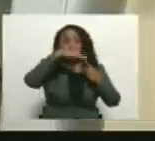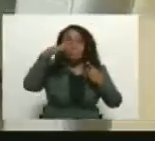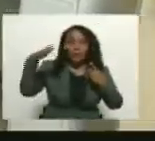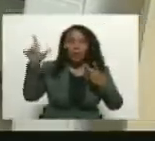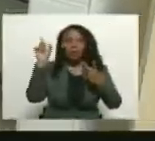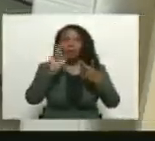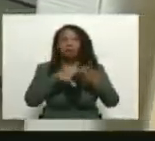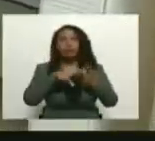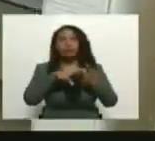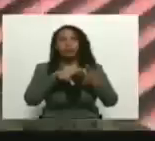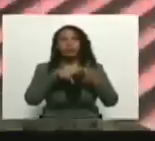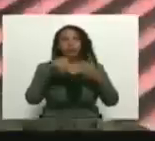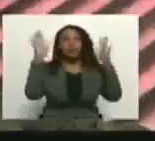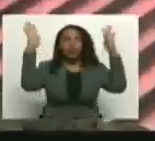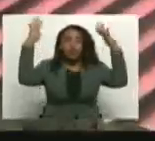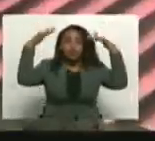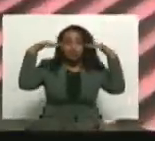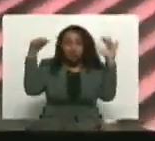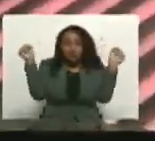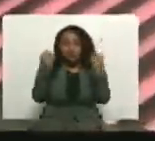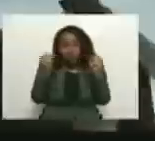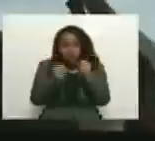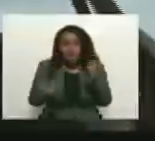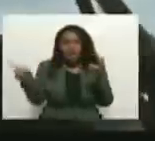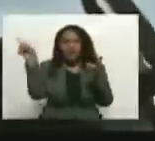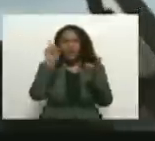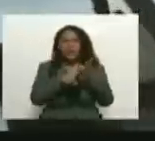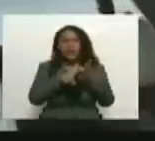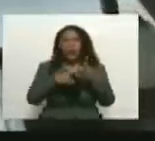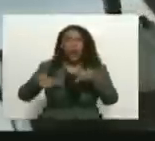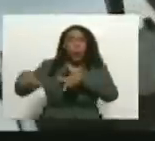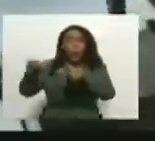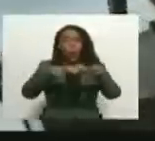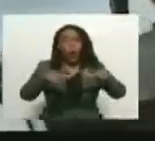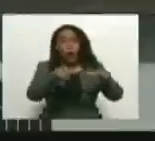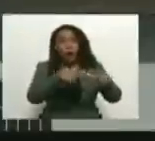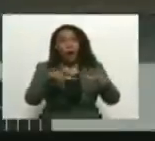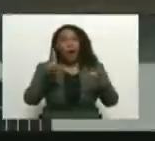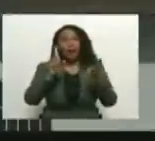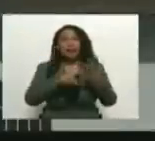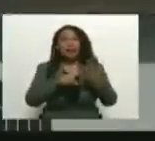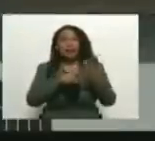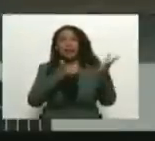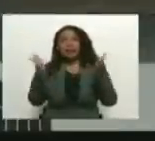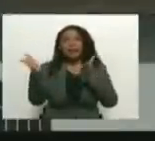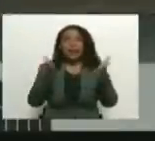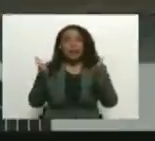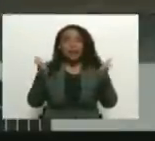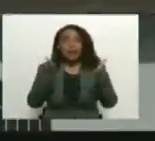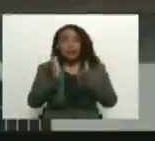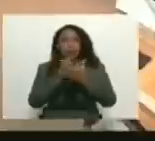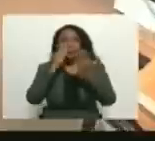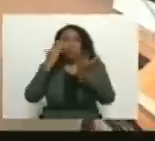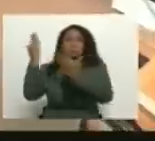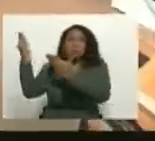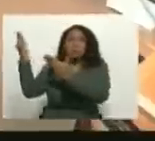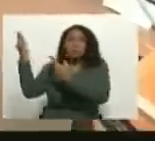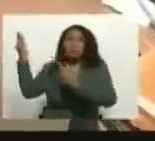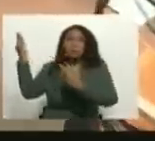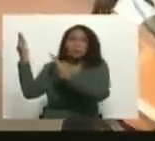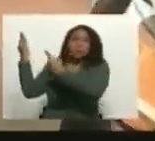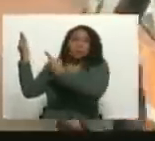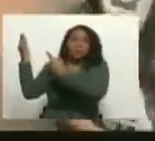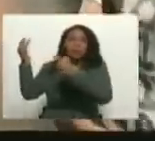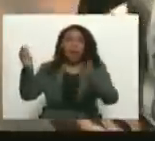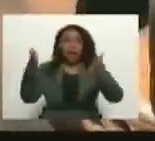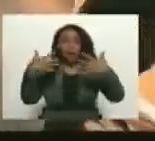emplomamiento, climatización, áreas de distintas áreas de servicio, presidente, área de emergencia.